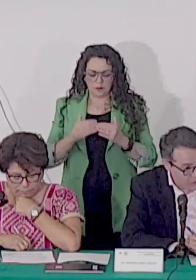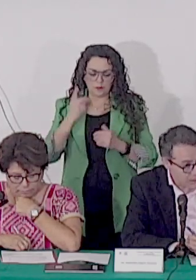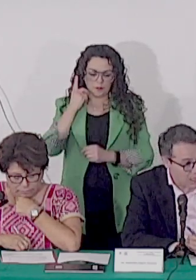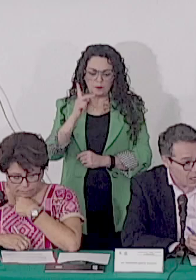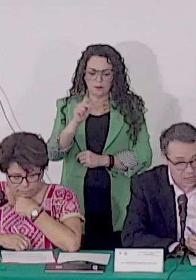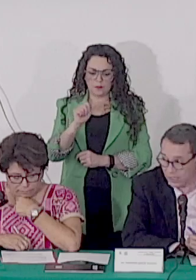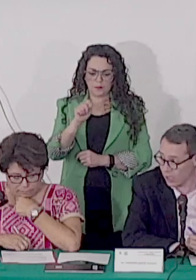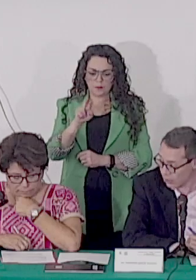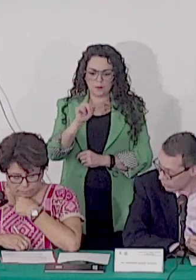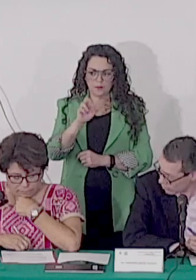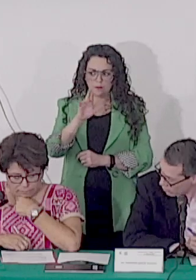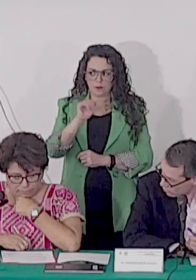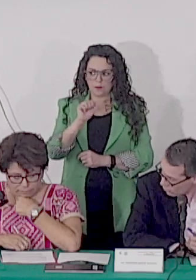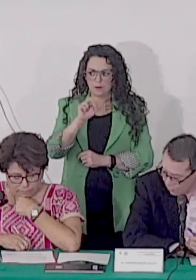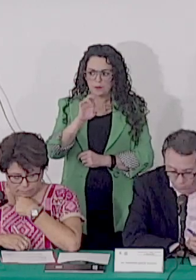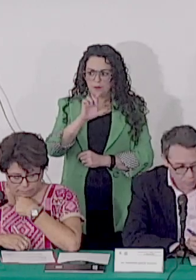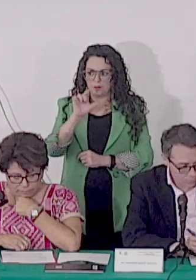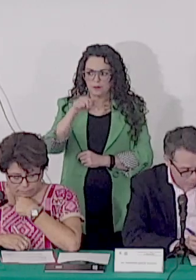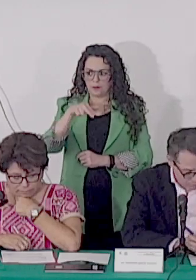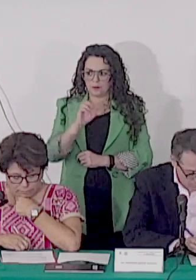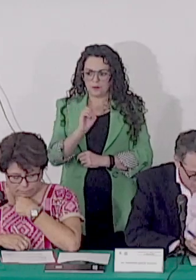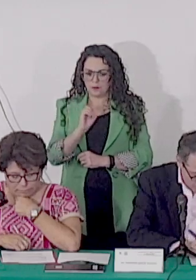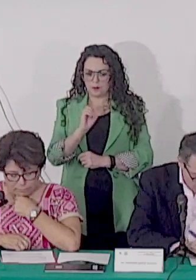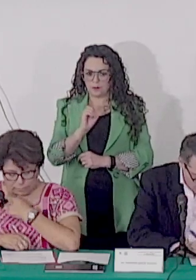Patricia Urriza Arellano.